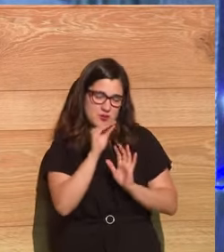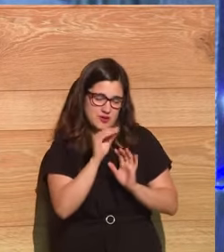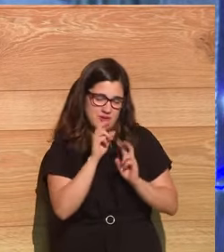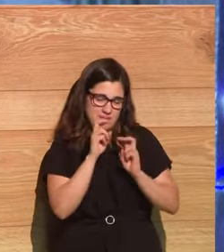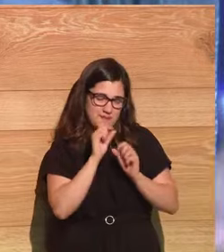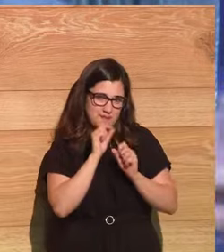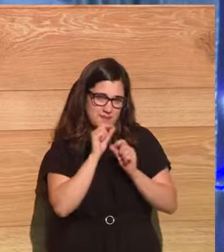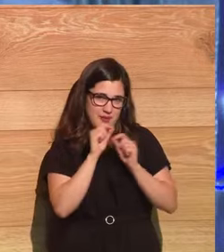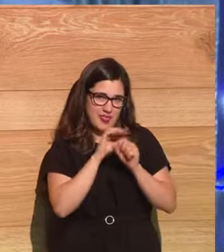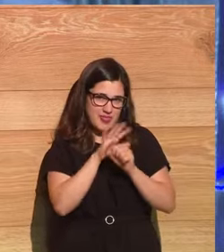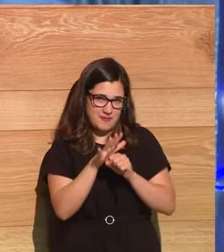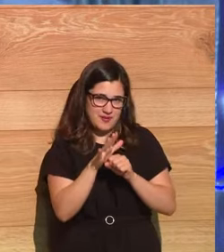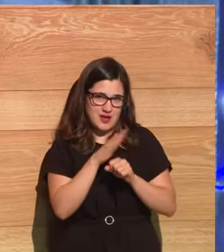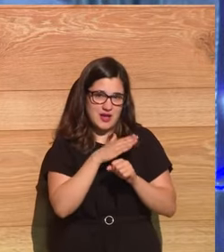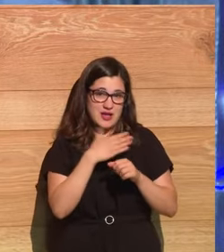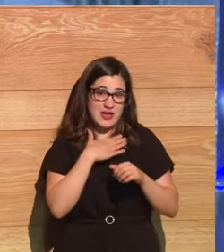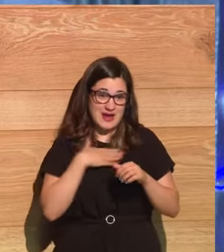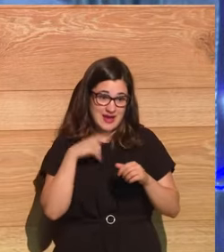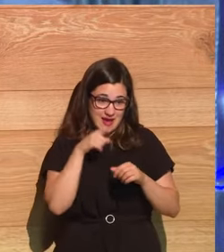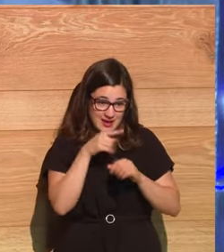que lo extiendes a la cultura,